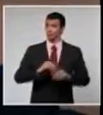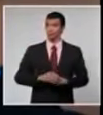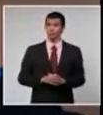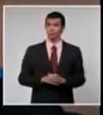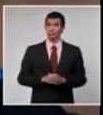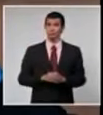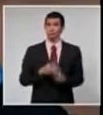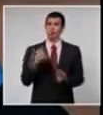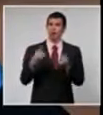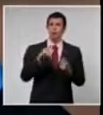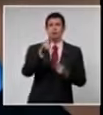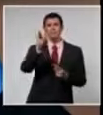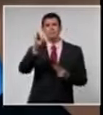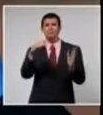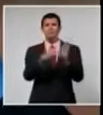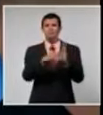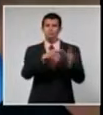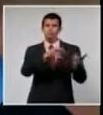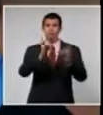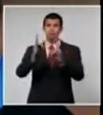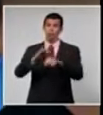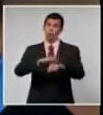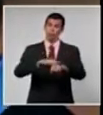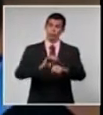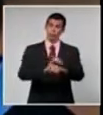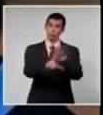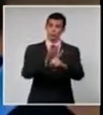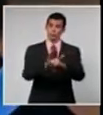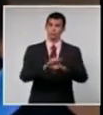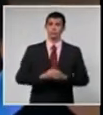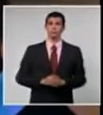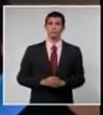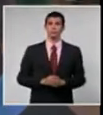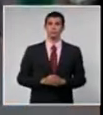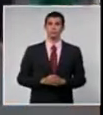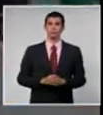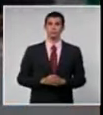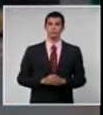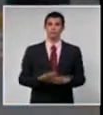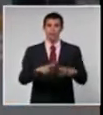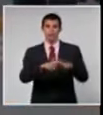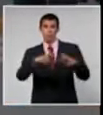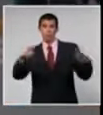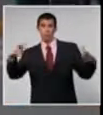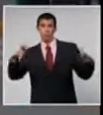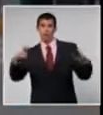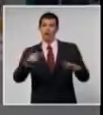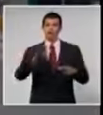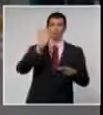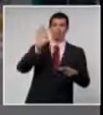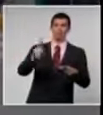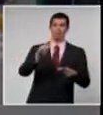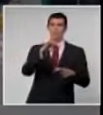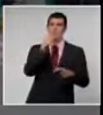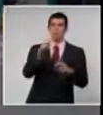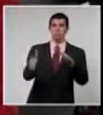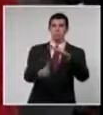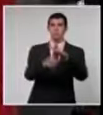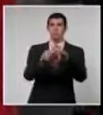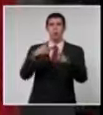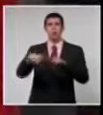por la COVID-19. Solo el 17% de los chilenos respalda al presidente y su trabajo en estos meses